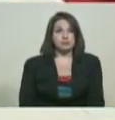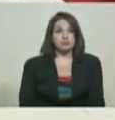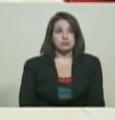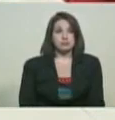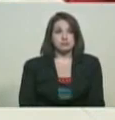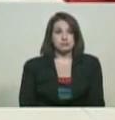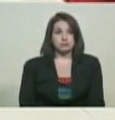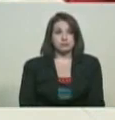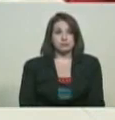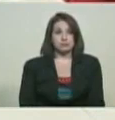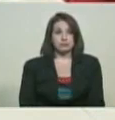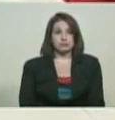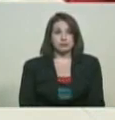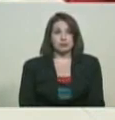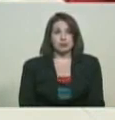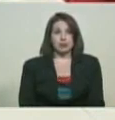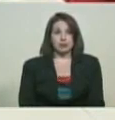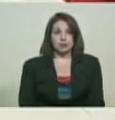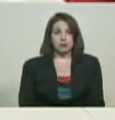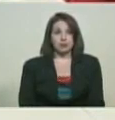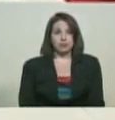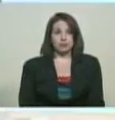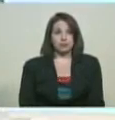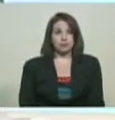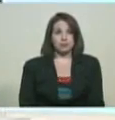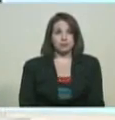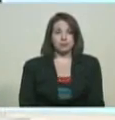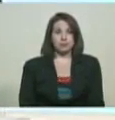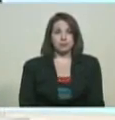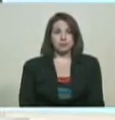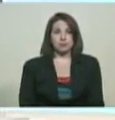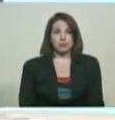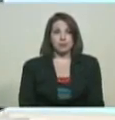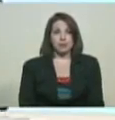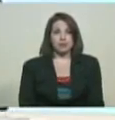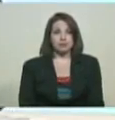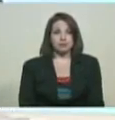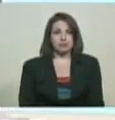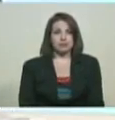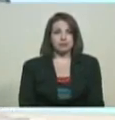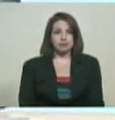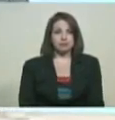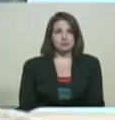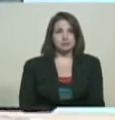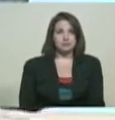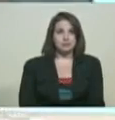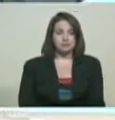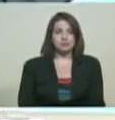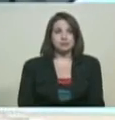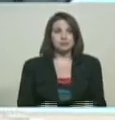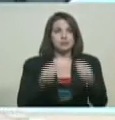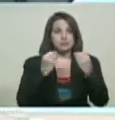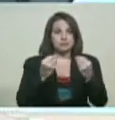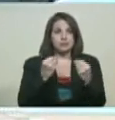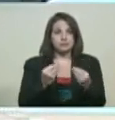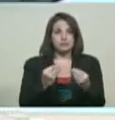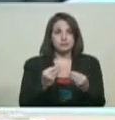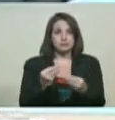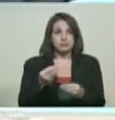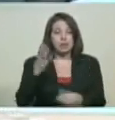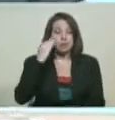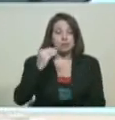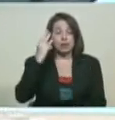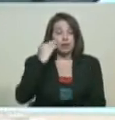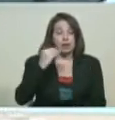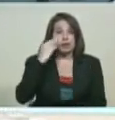si estamos facultados para hacerlo tenemos la experiencia hemos cometido los errores suficientes para tener la experiencia y